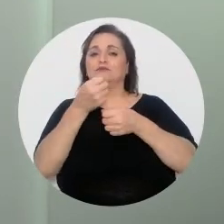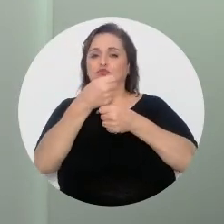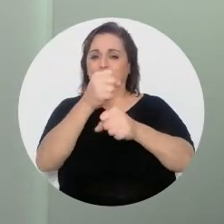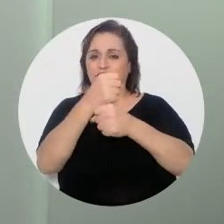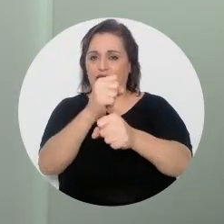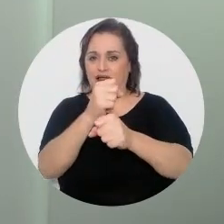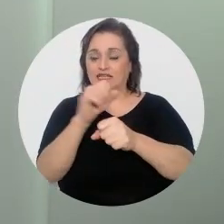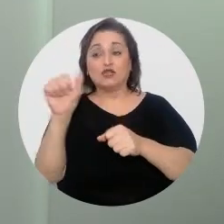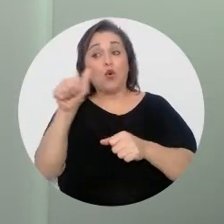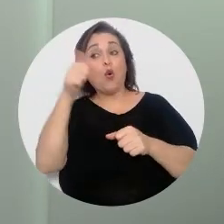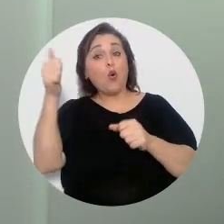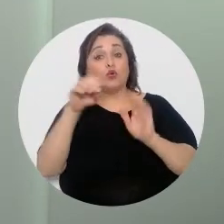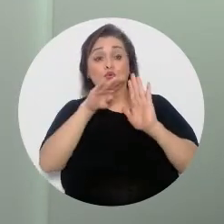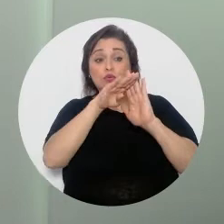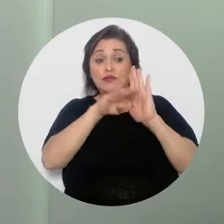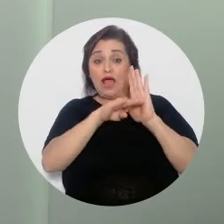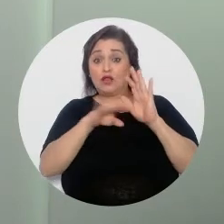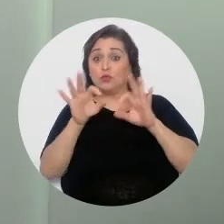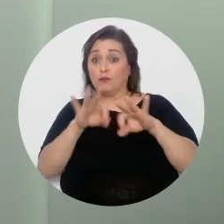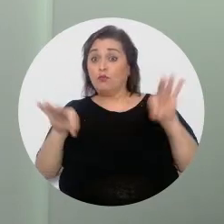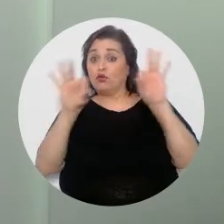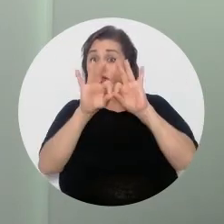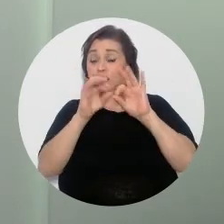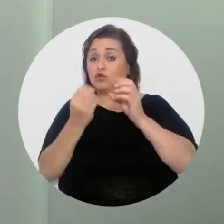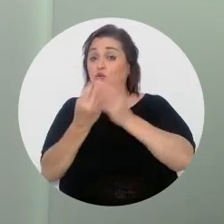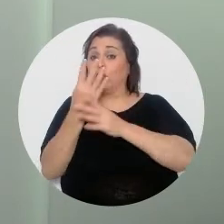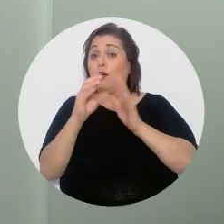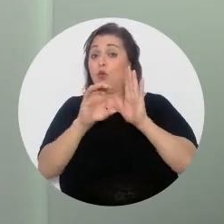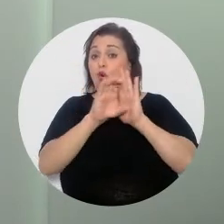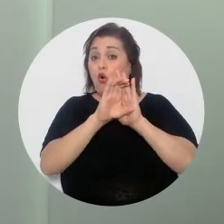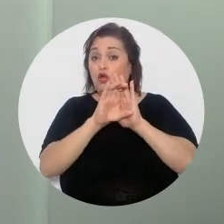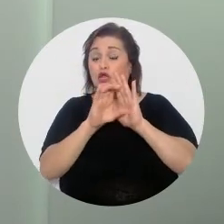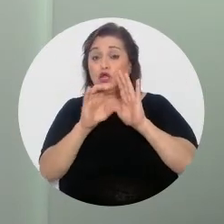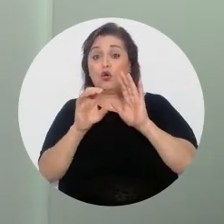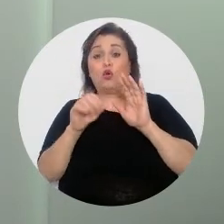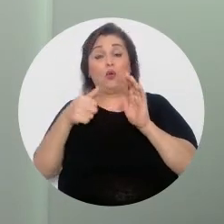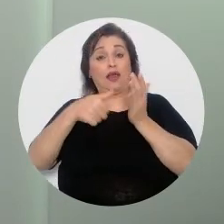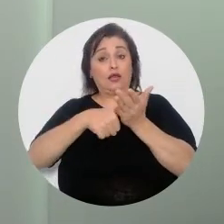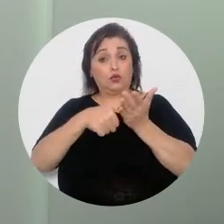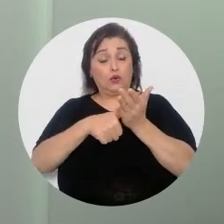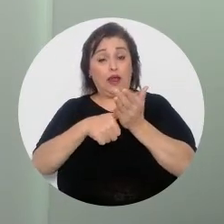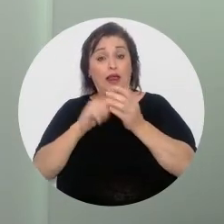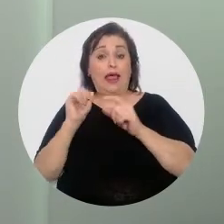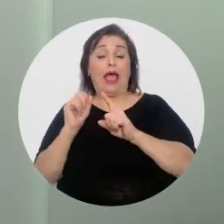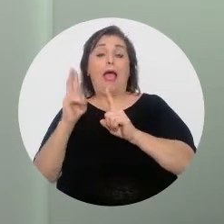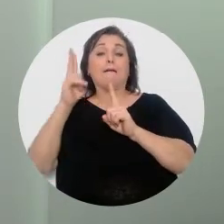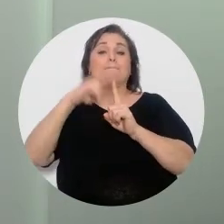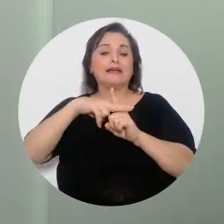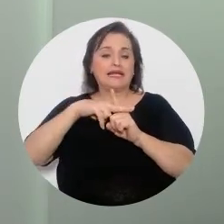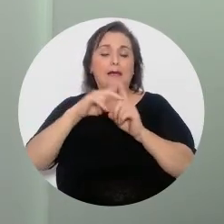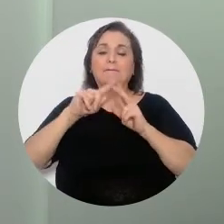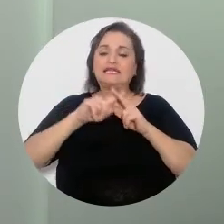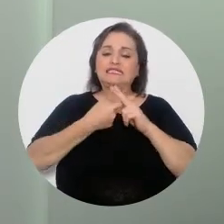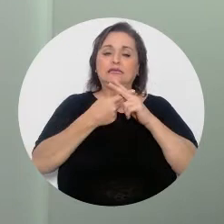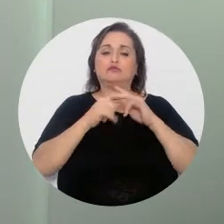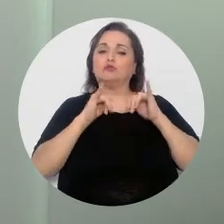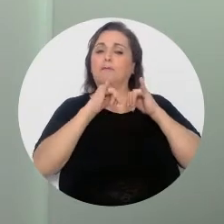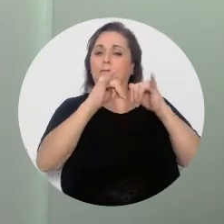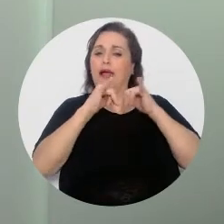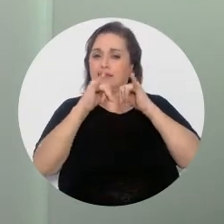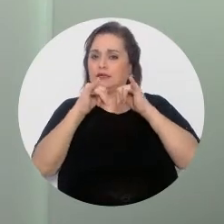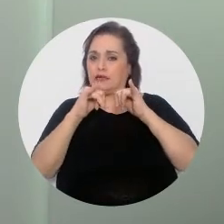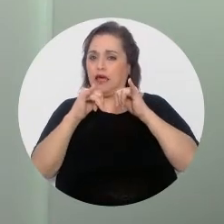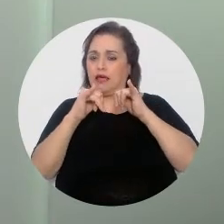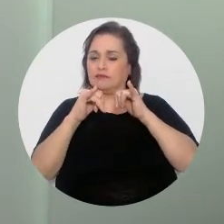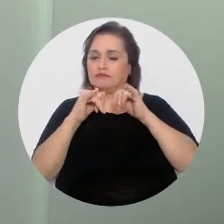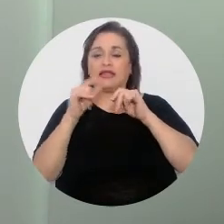nivel local. Y otro dato importante que se da en el nuevo Código Electoral es la obligación de aplicar los principios de paridad